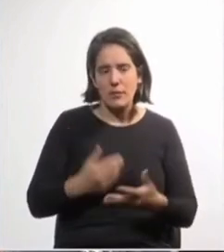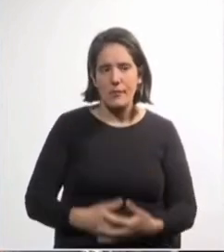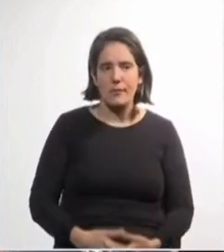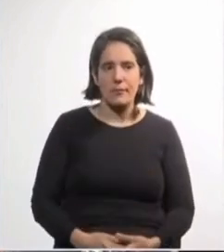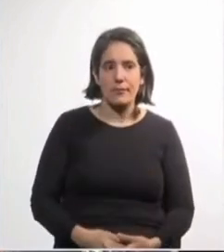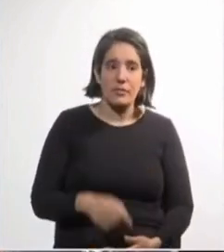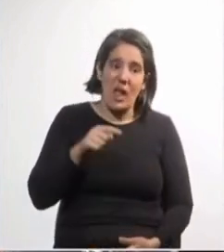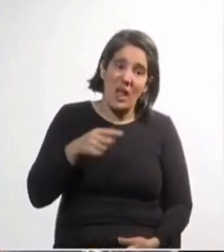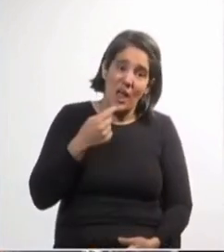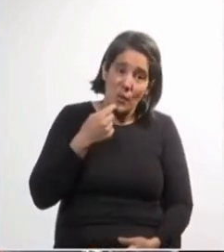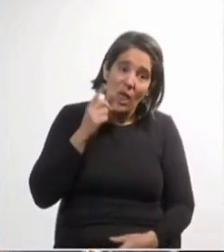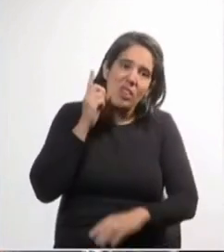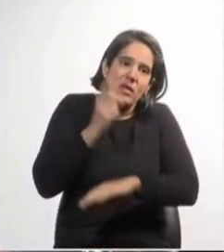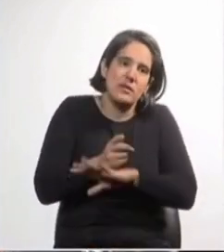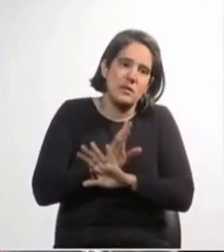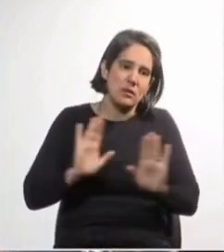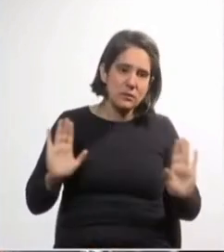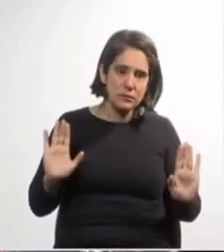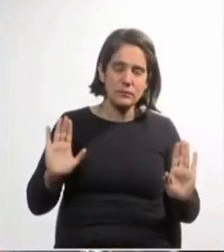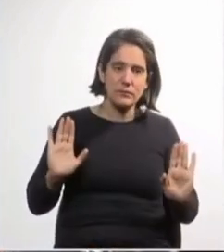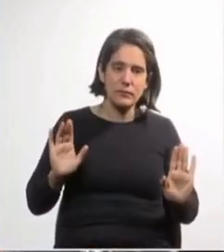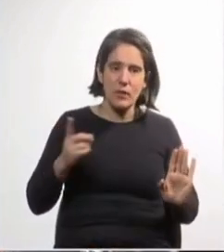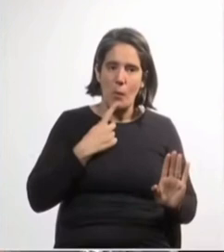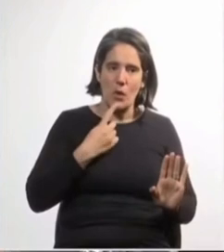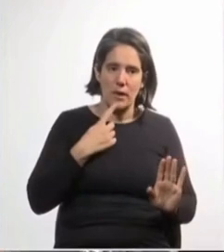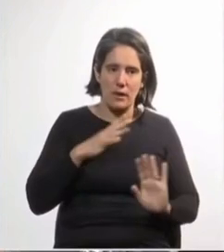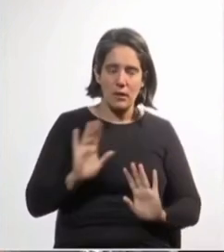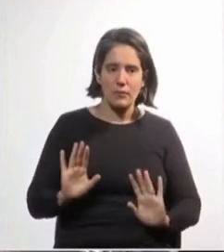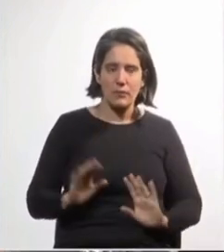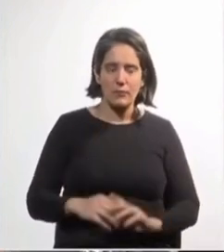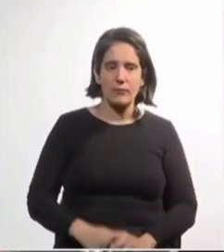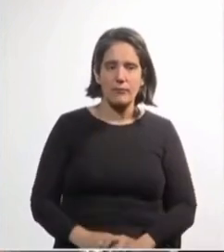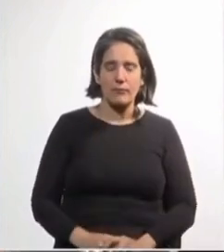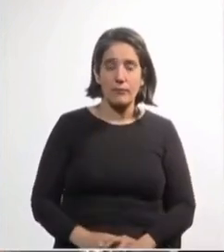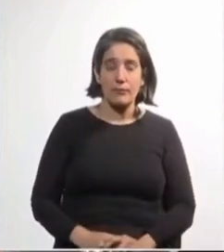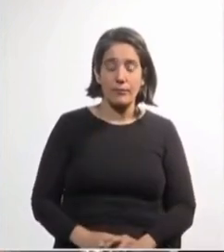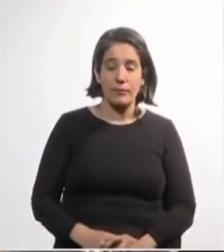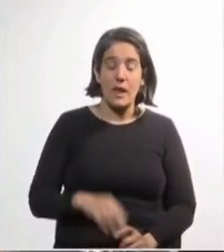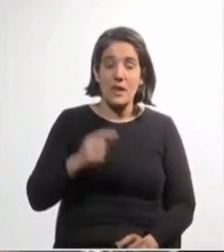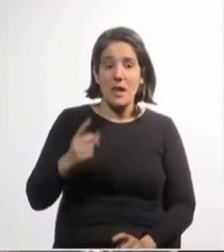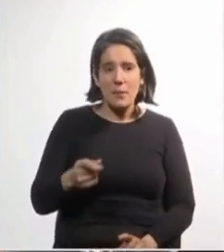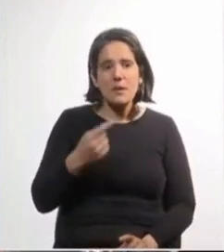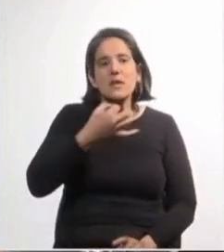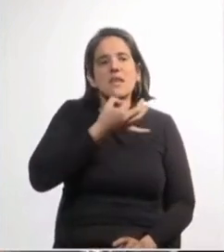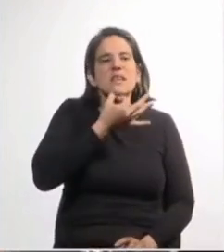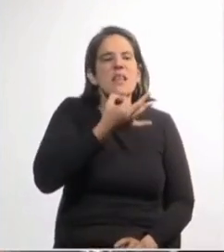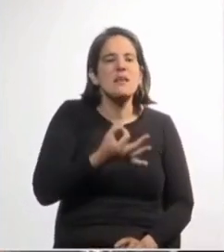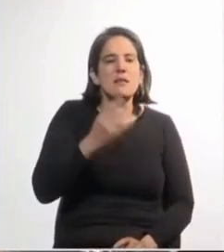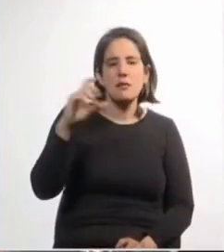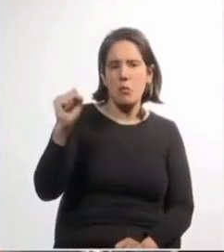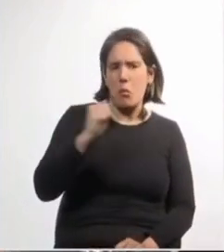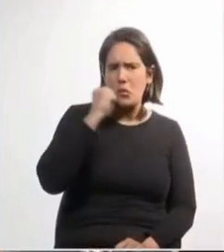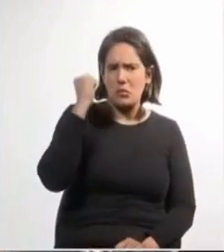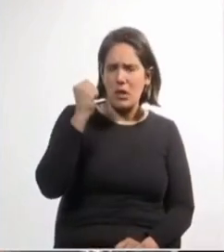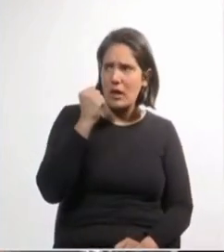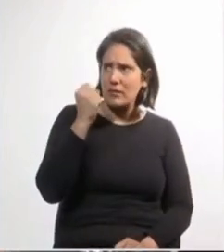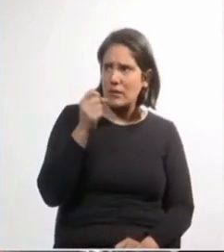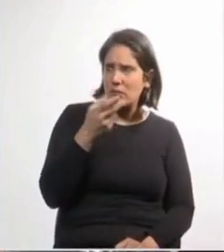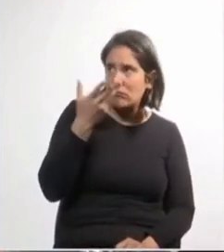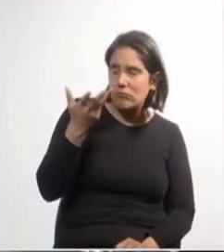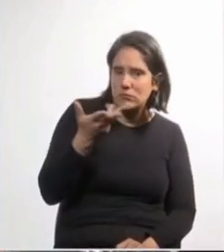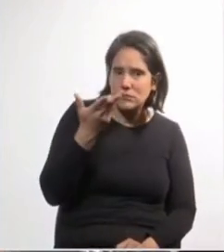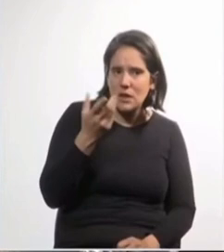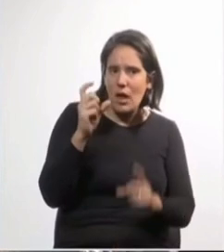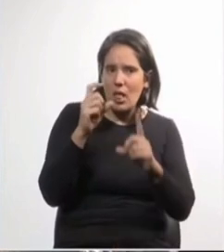hacerlo. Acá hay una decisión de índole política. Se habla de que hay que priorizar la inflación como si el hecho de que